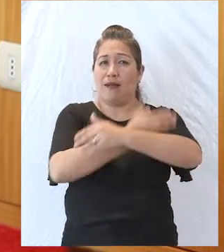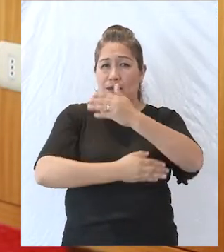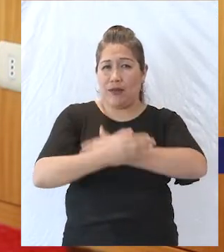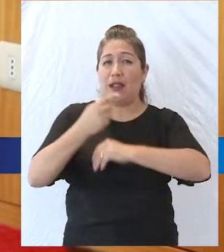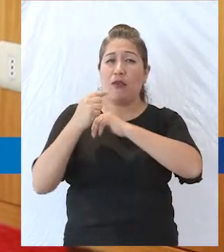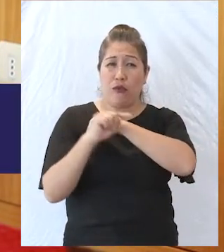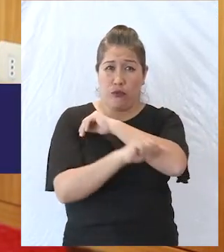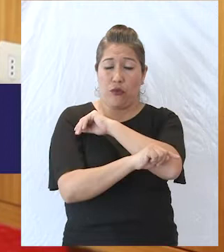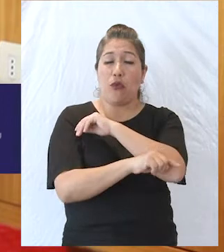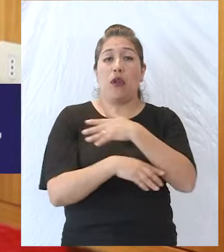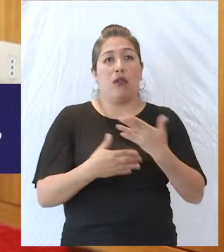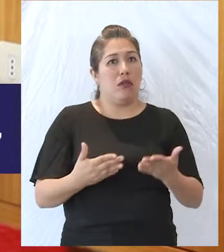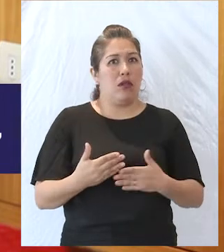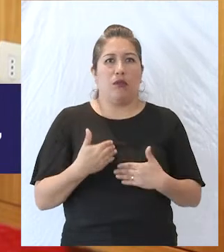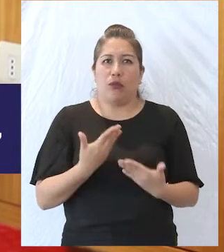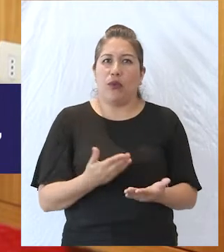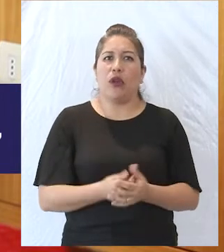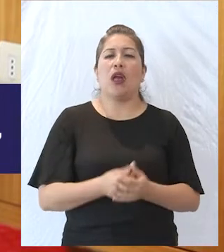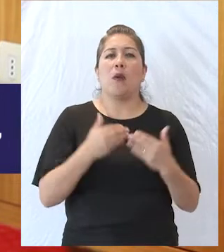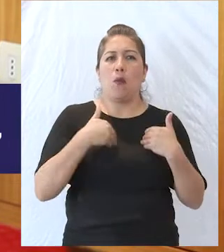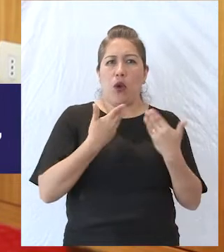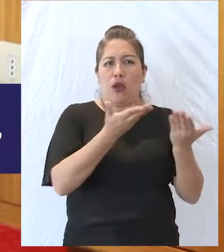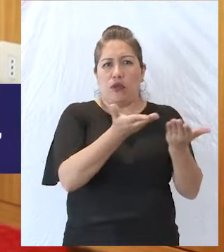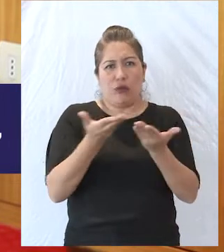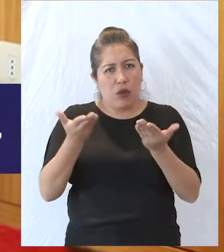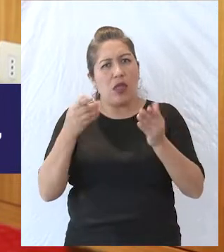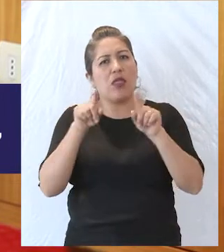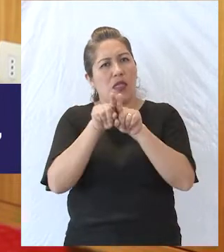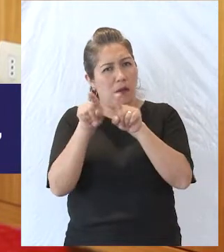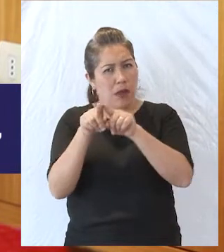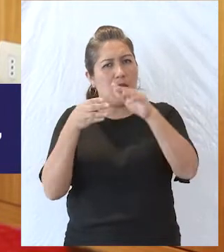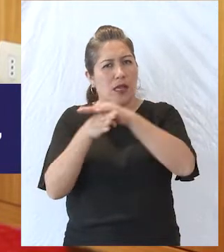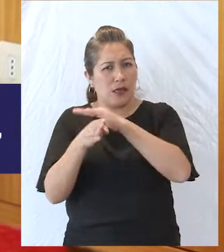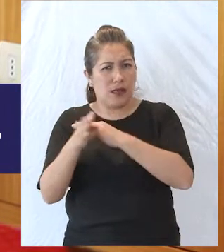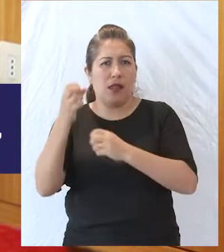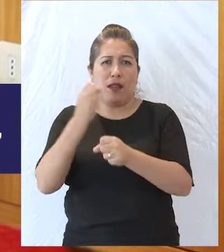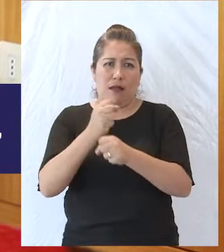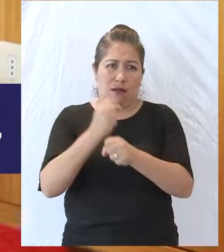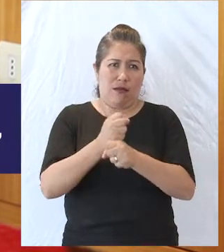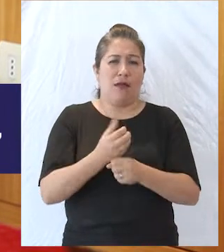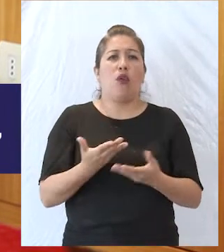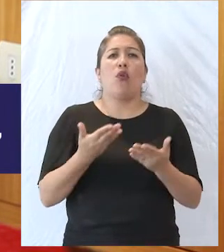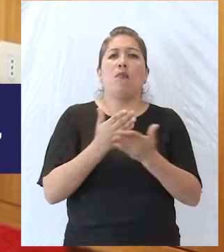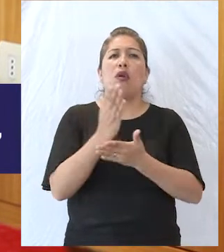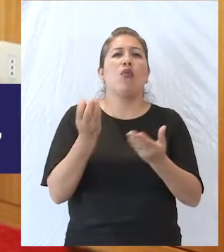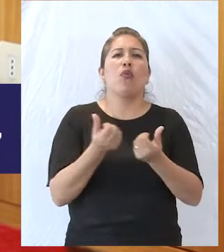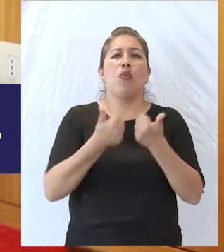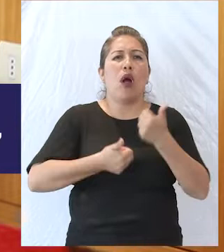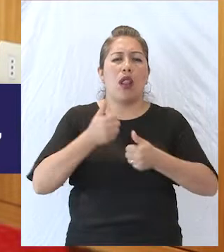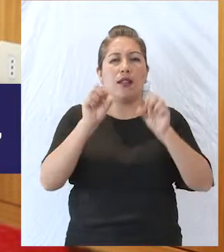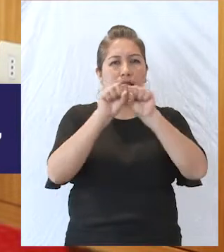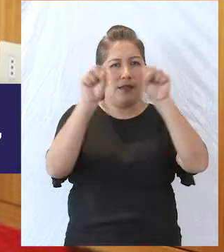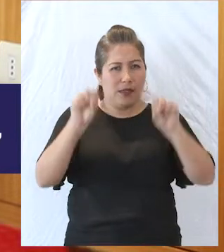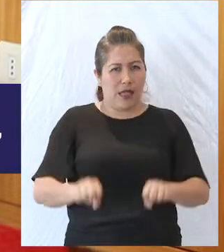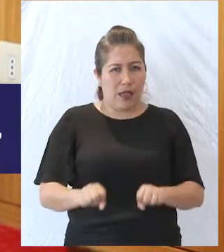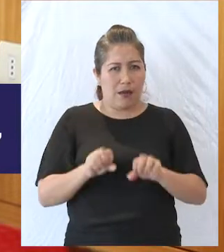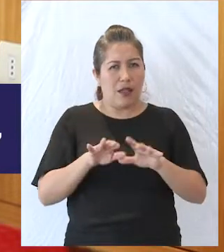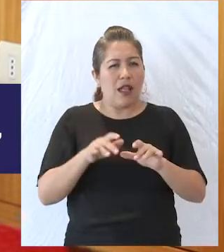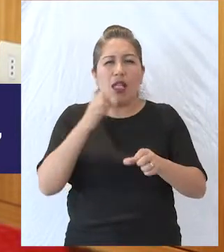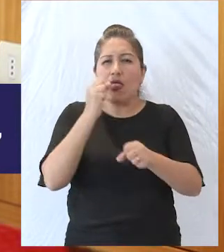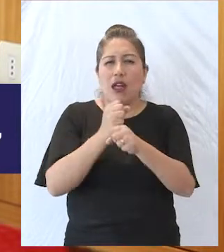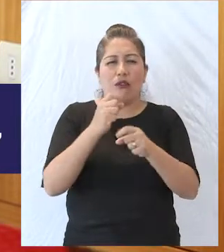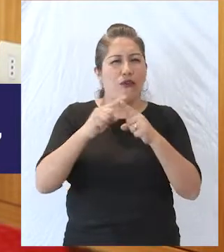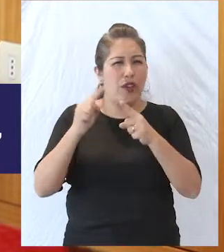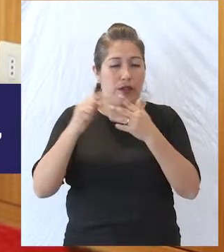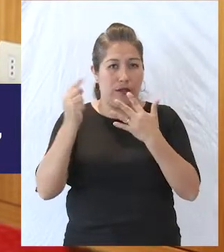o discapacidad total, para que puedan tener acceso al empleo mediante el sistema del teletrabajo. Es decir, para